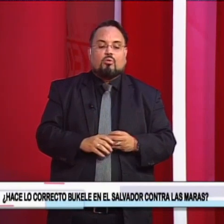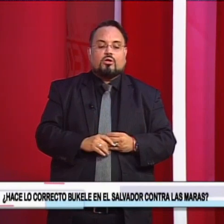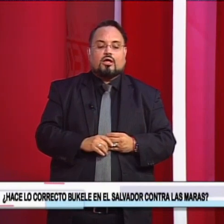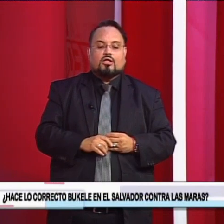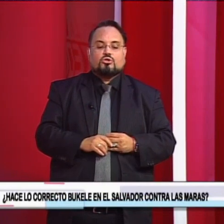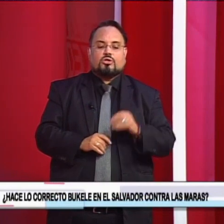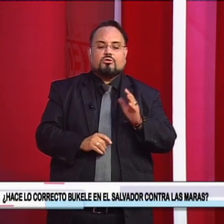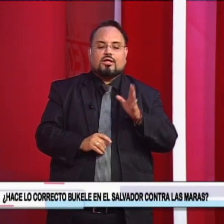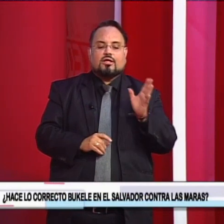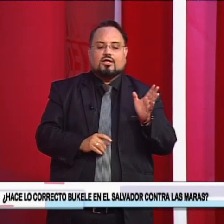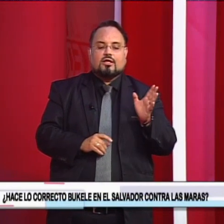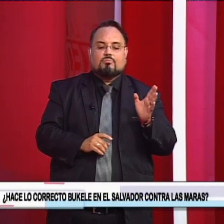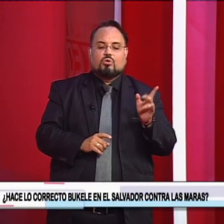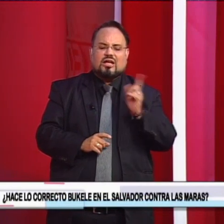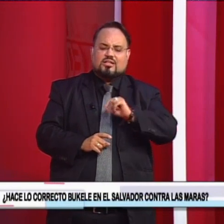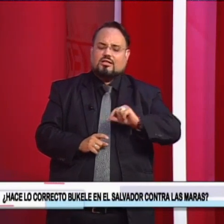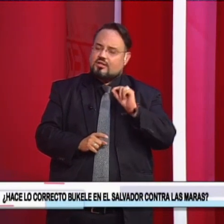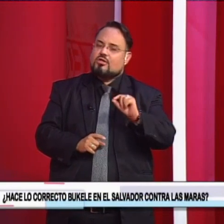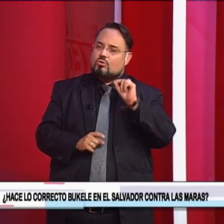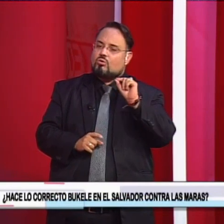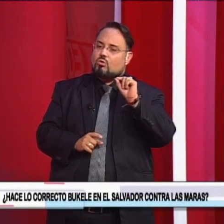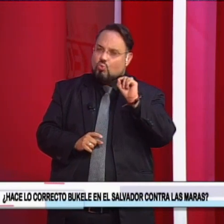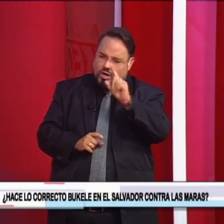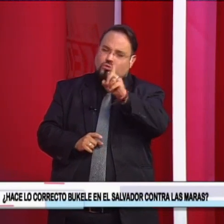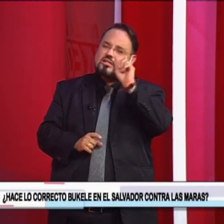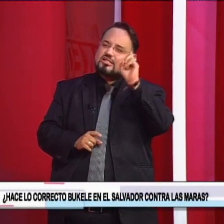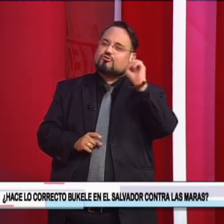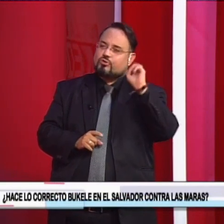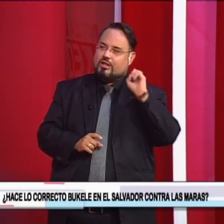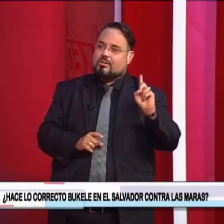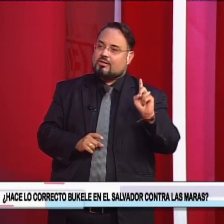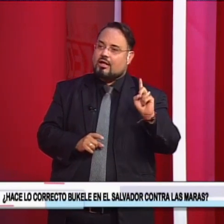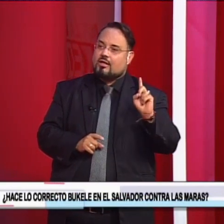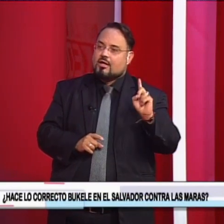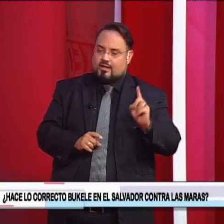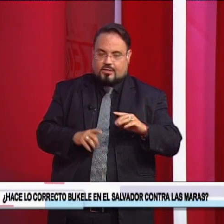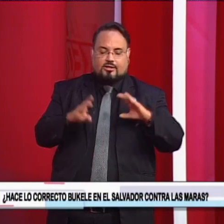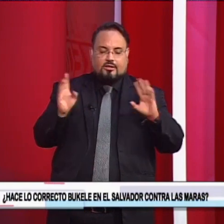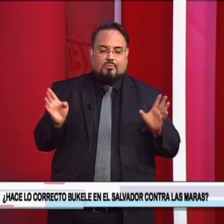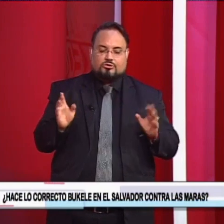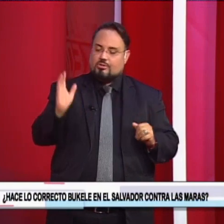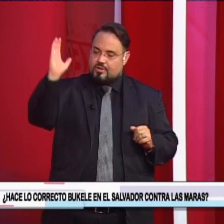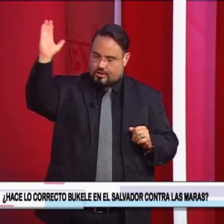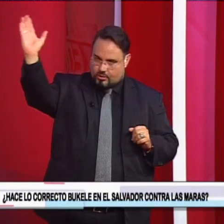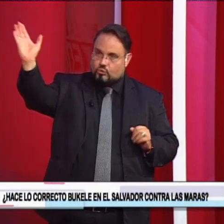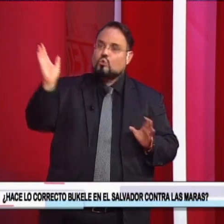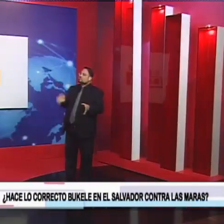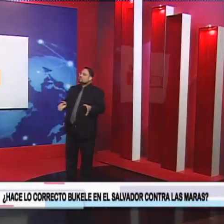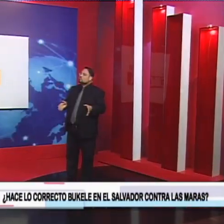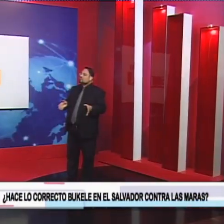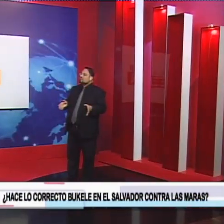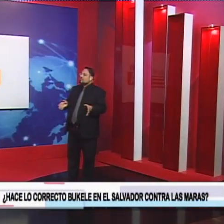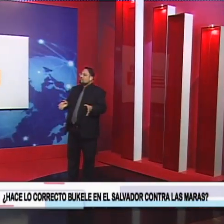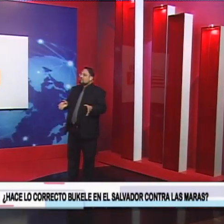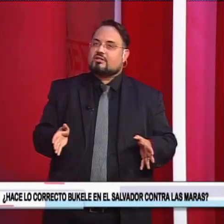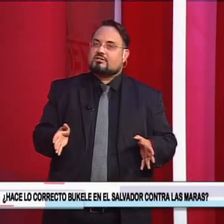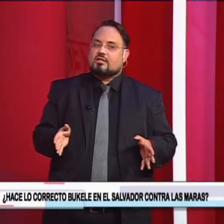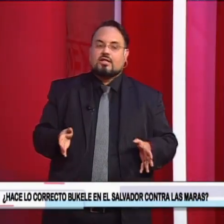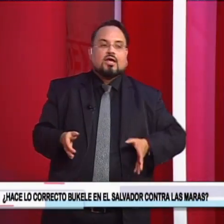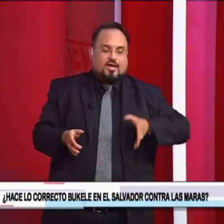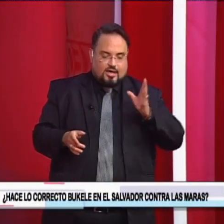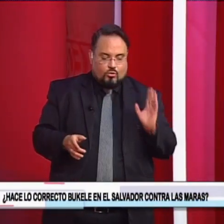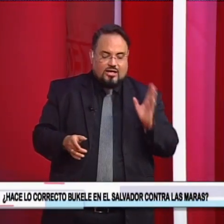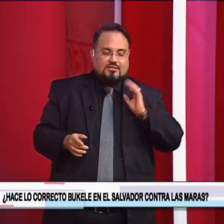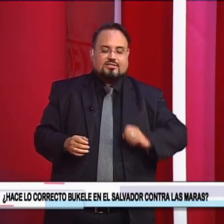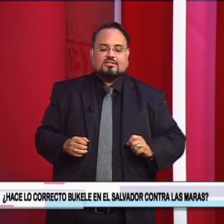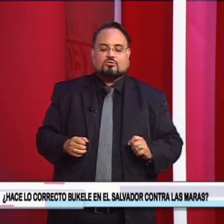porque yo creo que busquen el entendido una cosa que es fundamental que entendamos también en honduras y en guatemala fíjate es